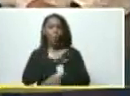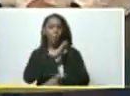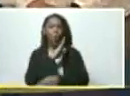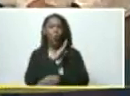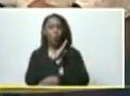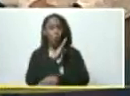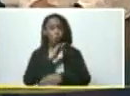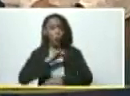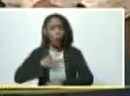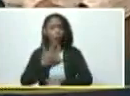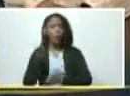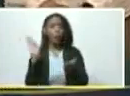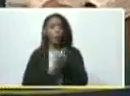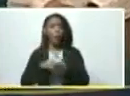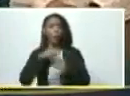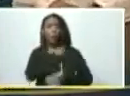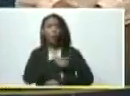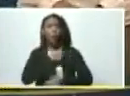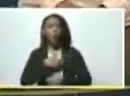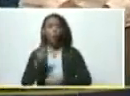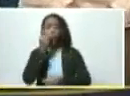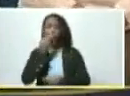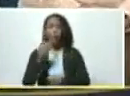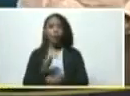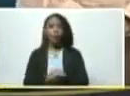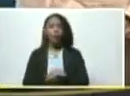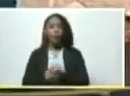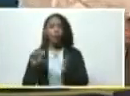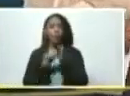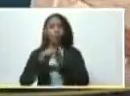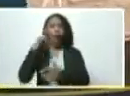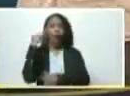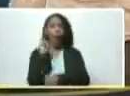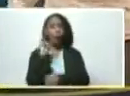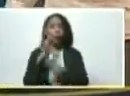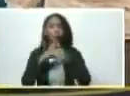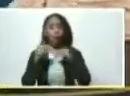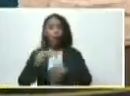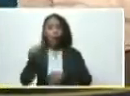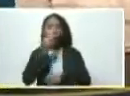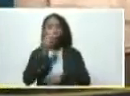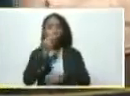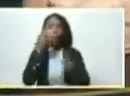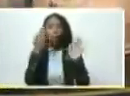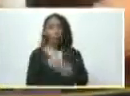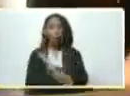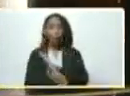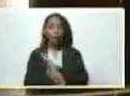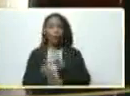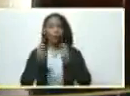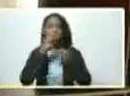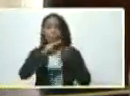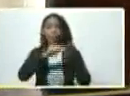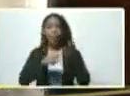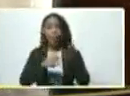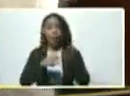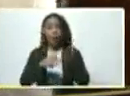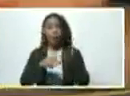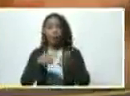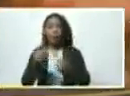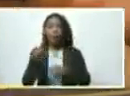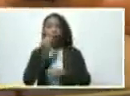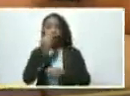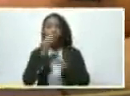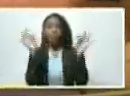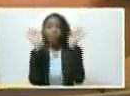aplicar un protocolo de recuperación nutricional, donde tenemos todo lo que son los alimentos, componentes y suplementos nutricionales